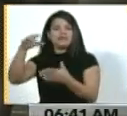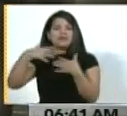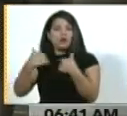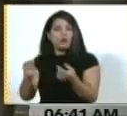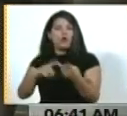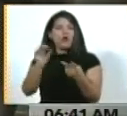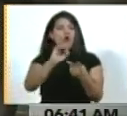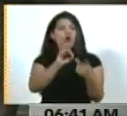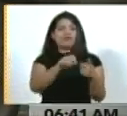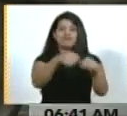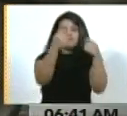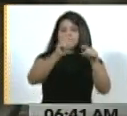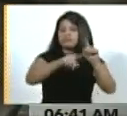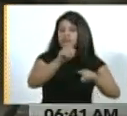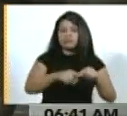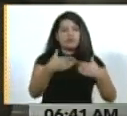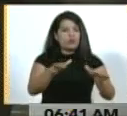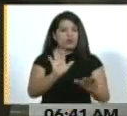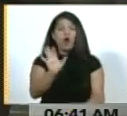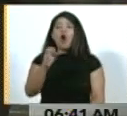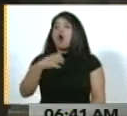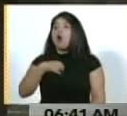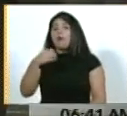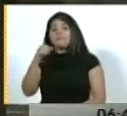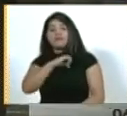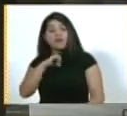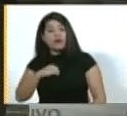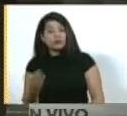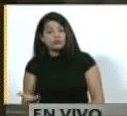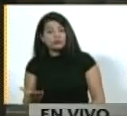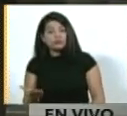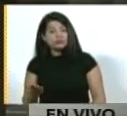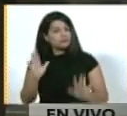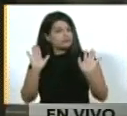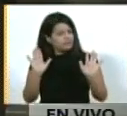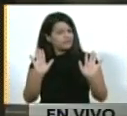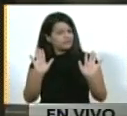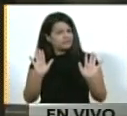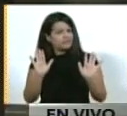bienes públicos, también los privados, son muy pocos, pero